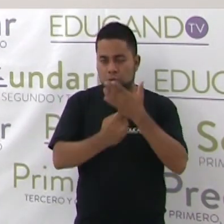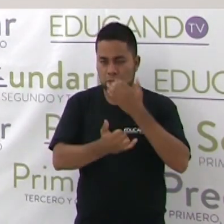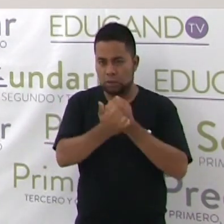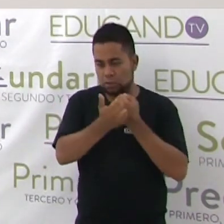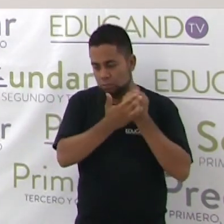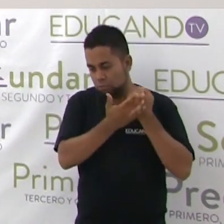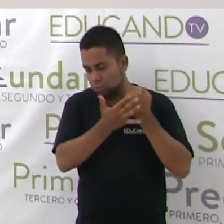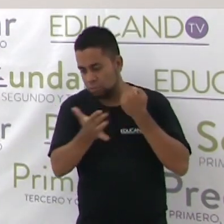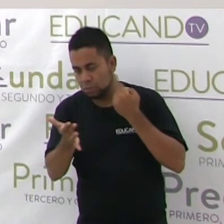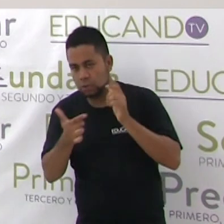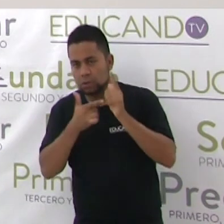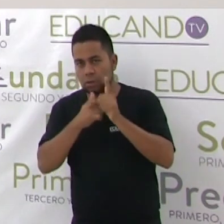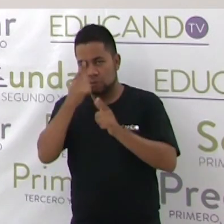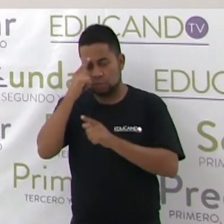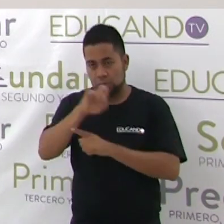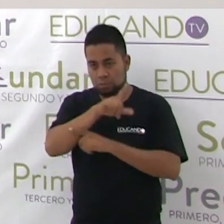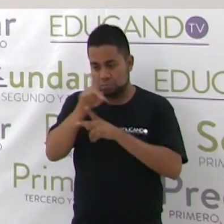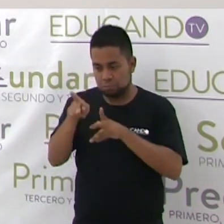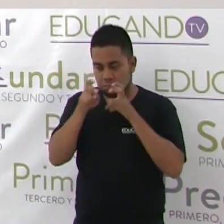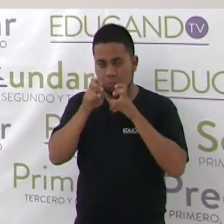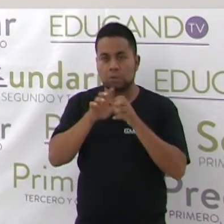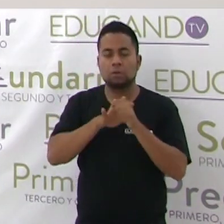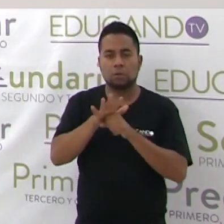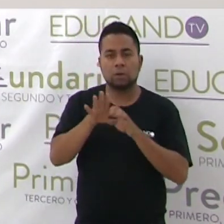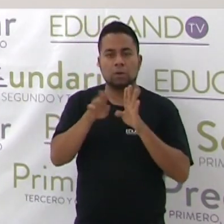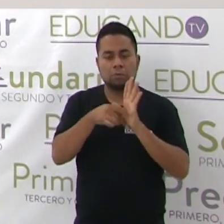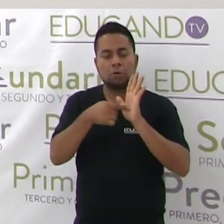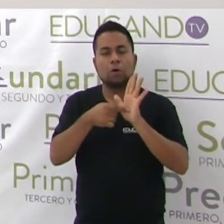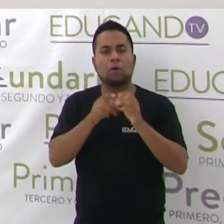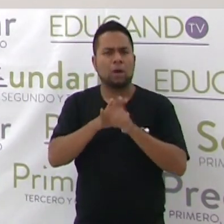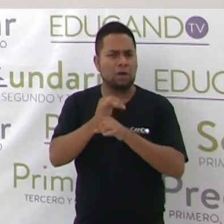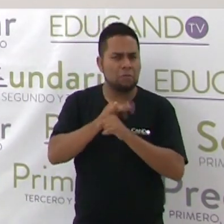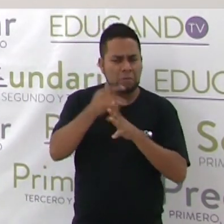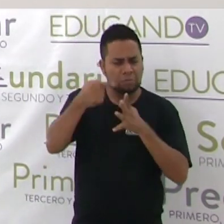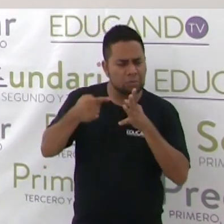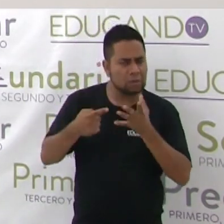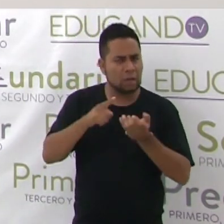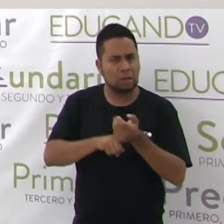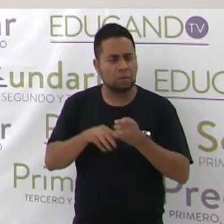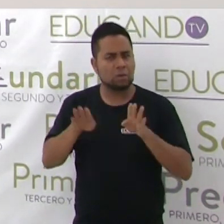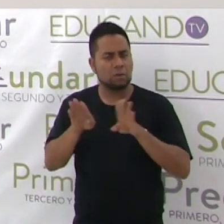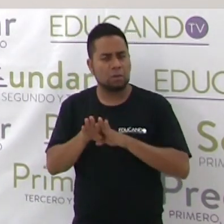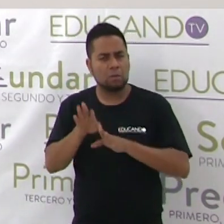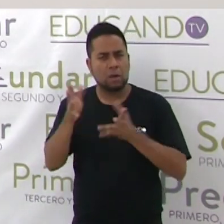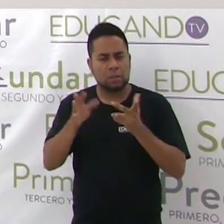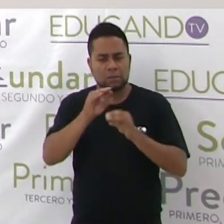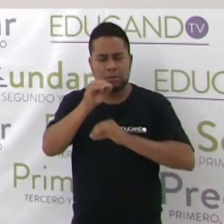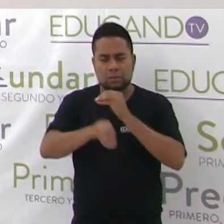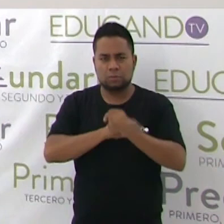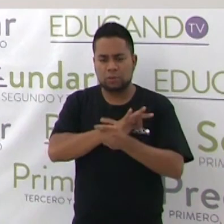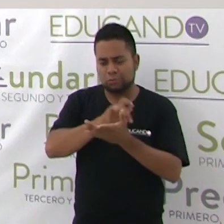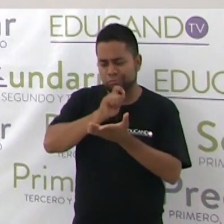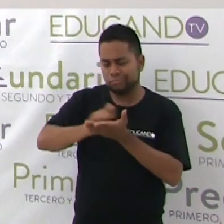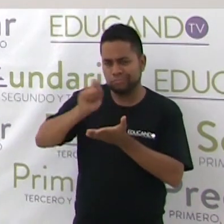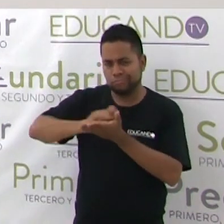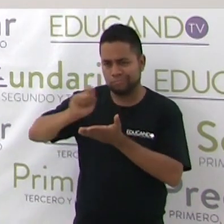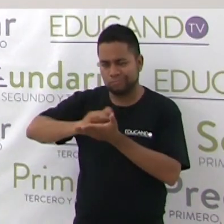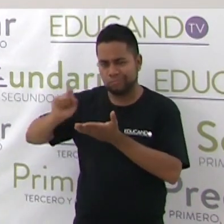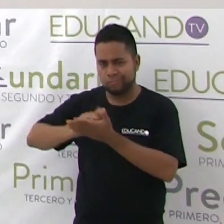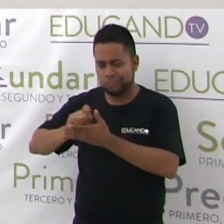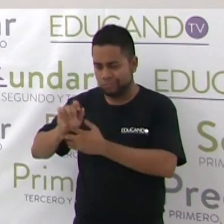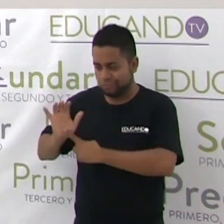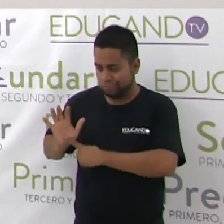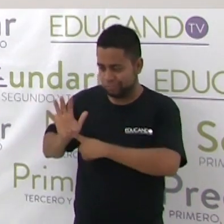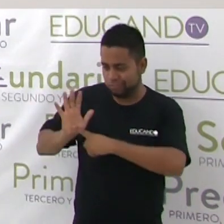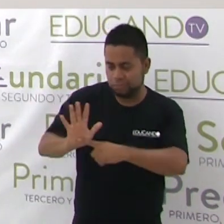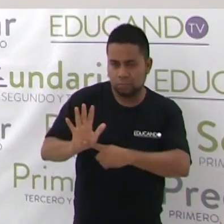proyectos para que de ahí tomemos el parámetro y la información de cómo vamos a hacer nuestros textos que vamos a presentar